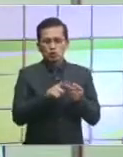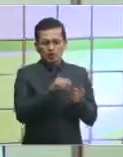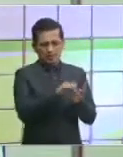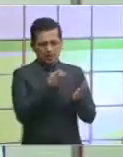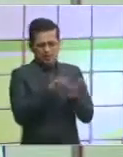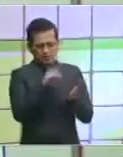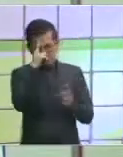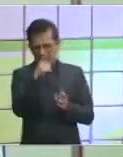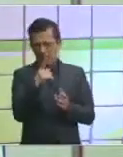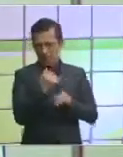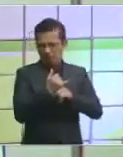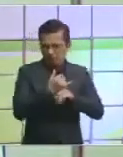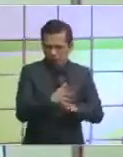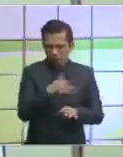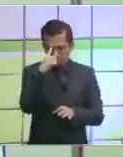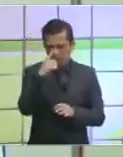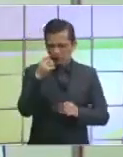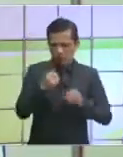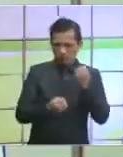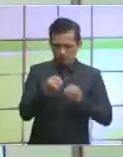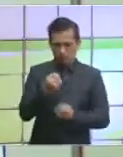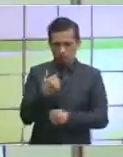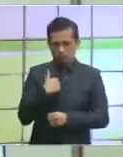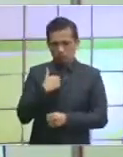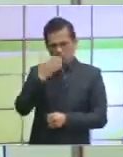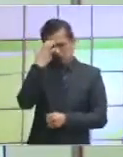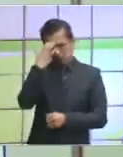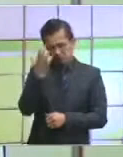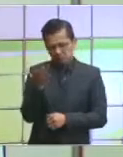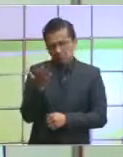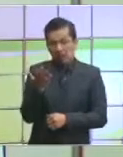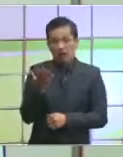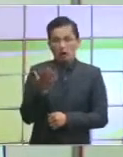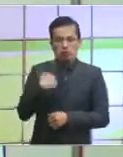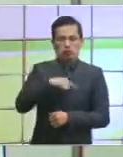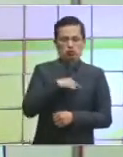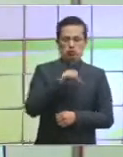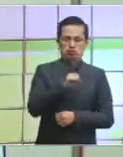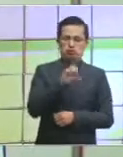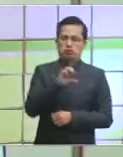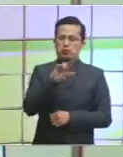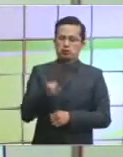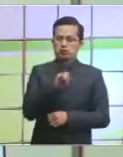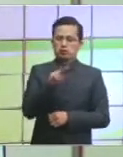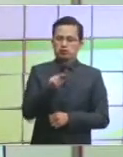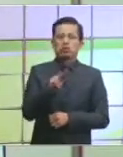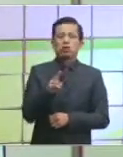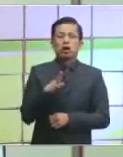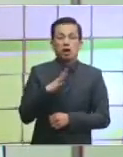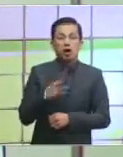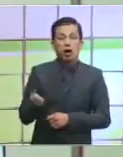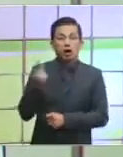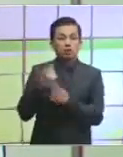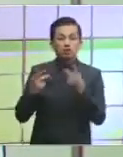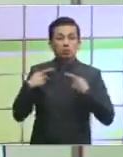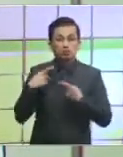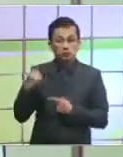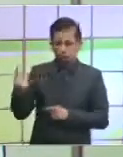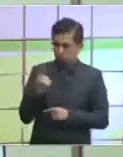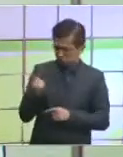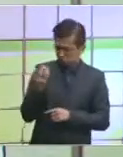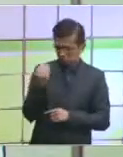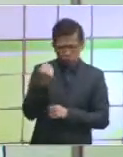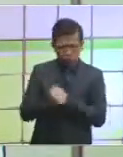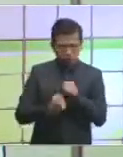conozco están los conozco los los de mi casa los de la suprema corte y hay personas que tienen muchos años lo entienden muy bien etcétera